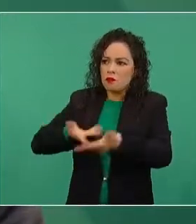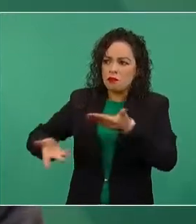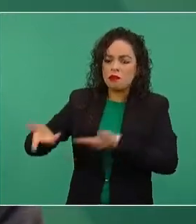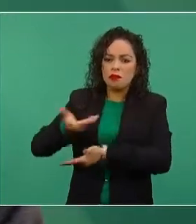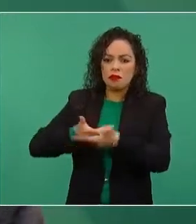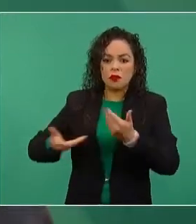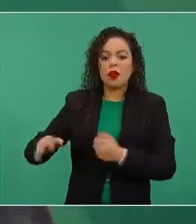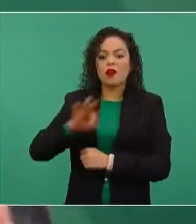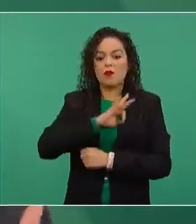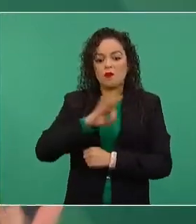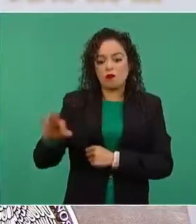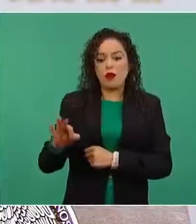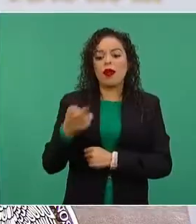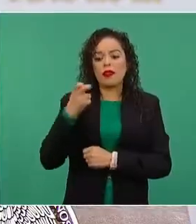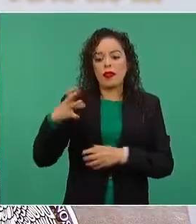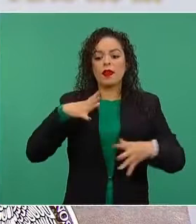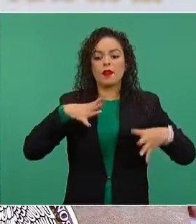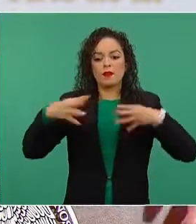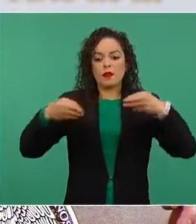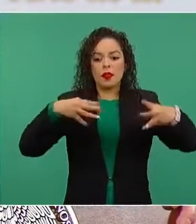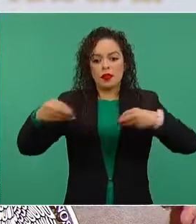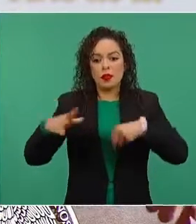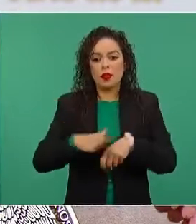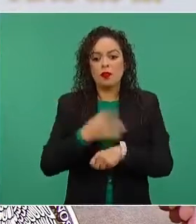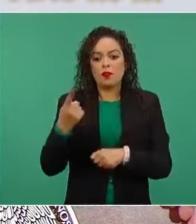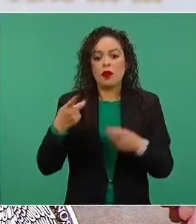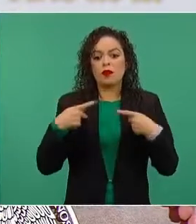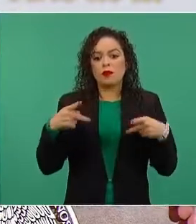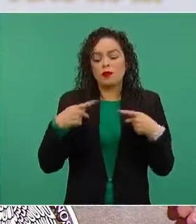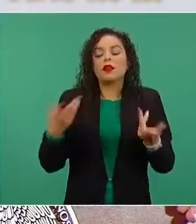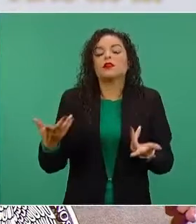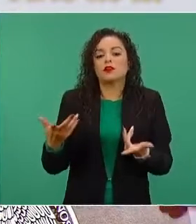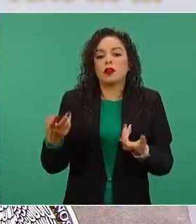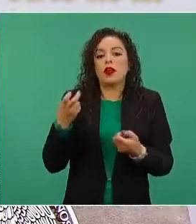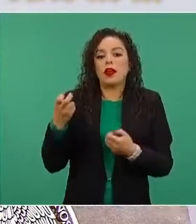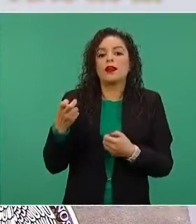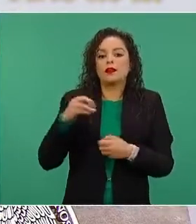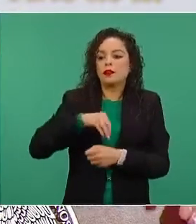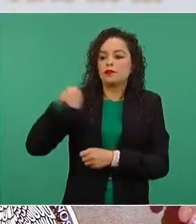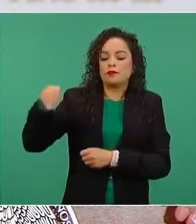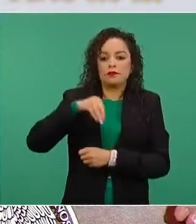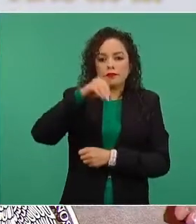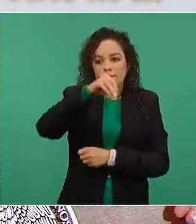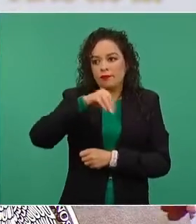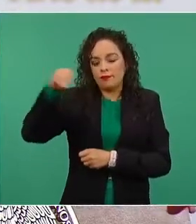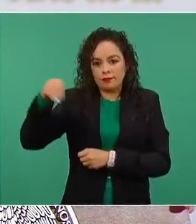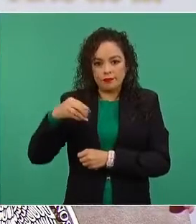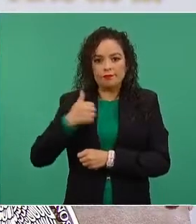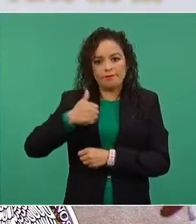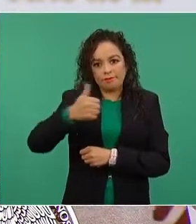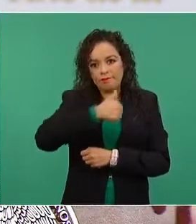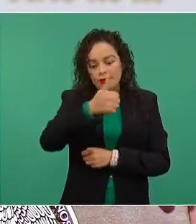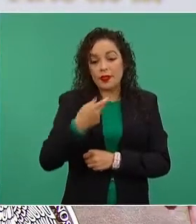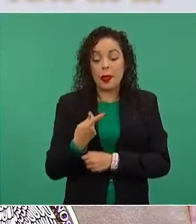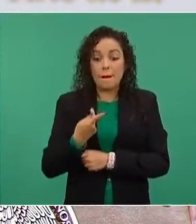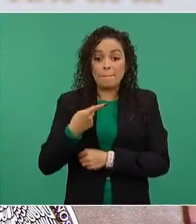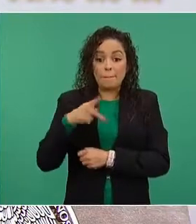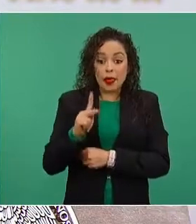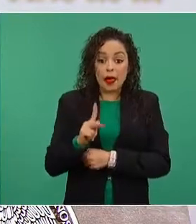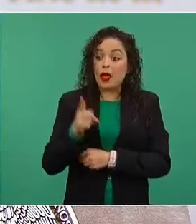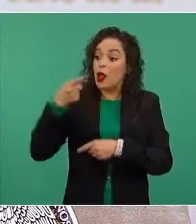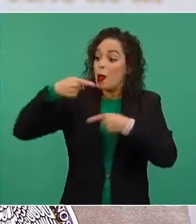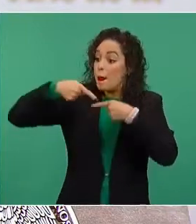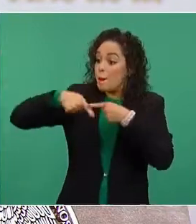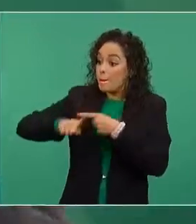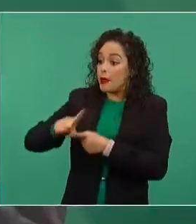sus epidemias por este flujo de personas, pero no necesariamente donde empieza a propagarse en